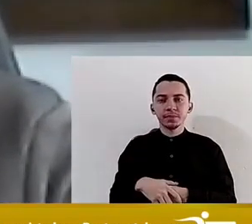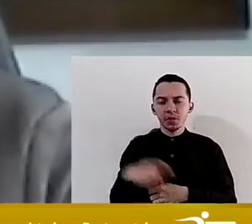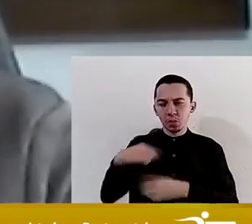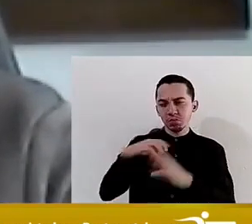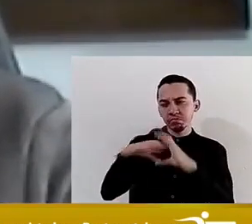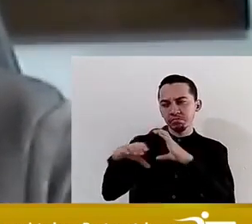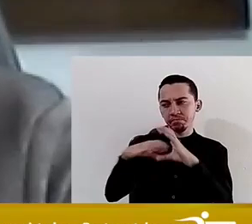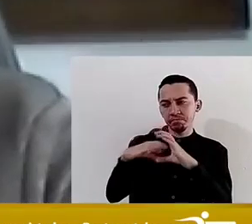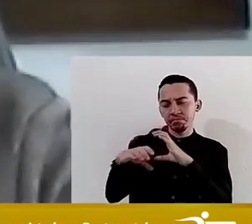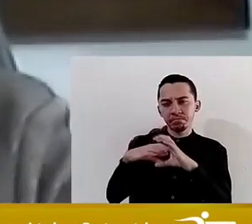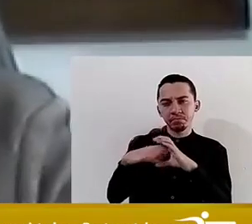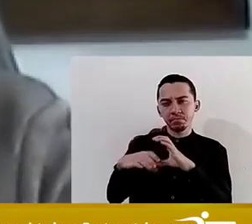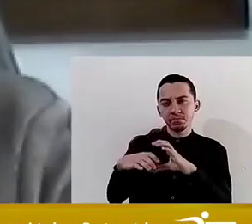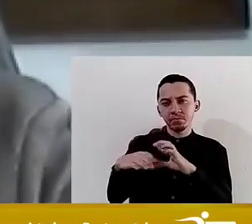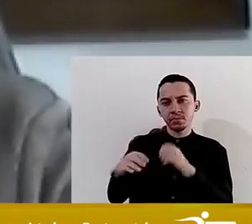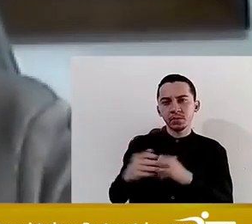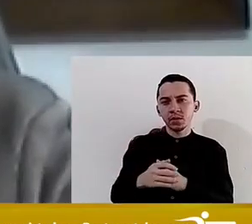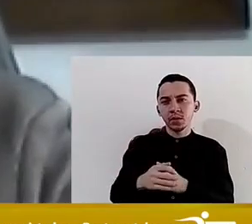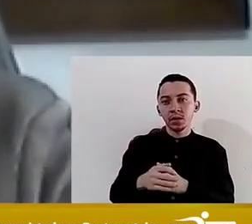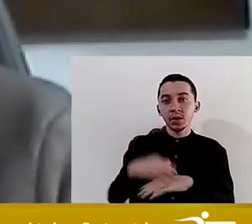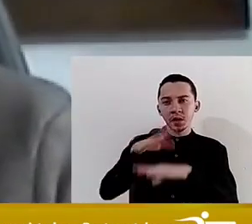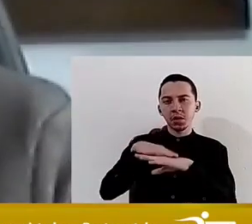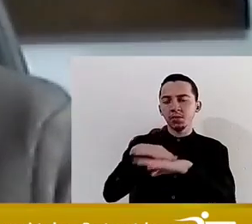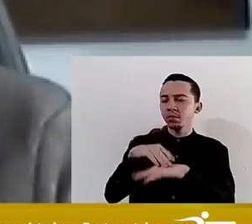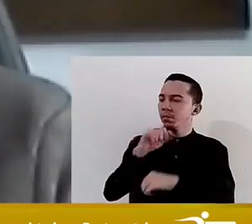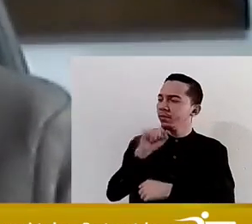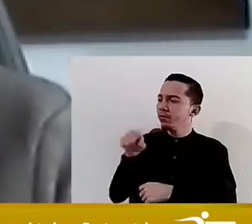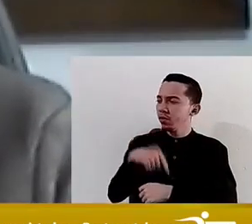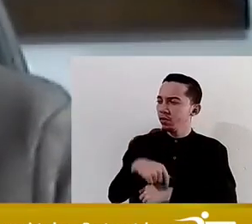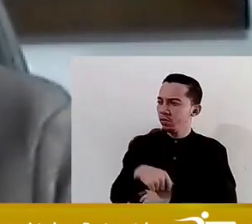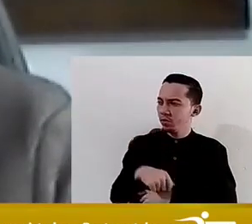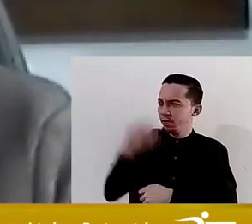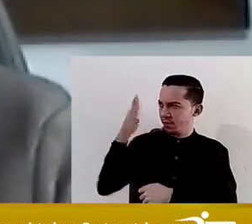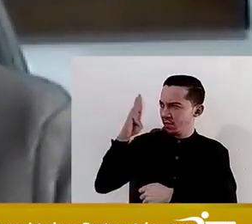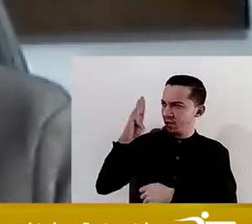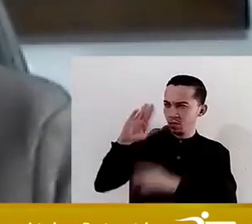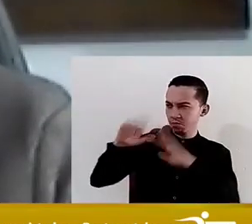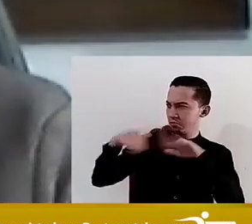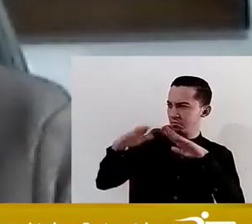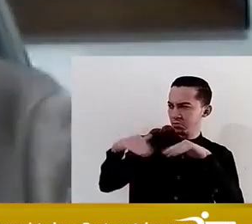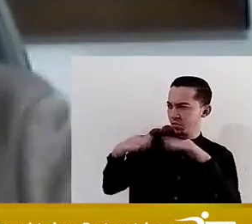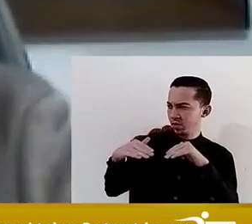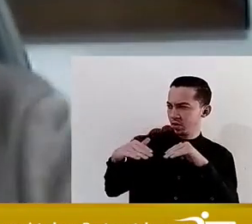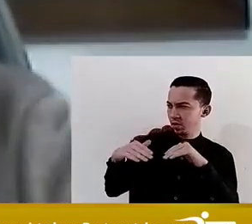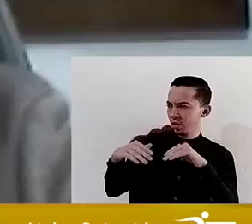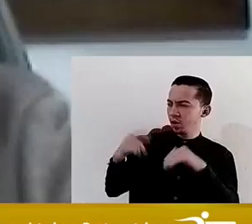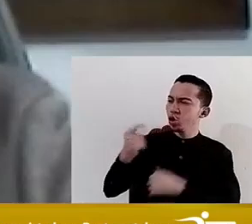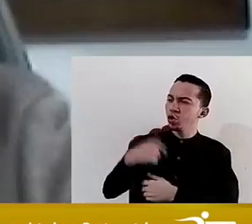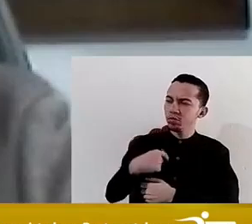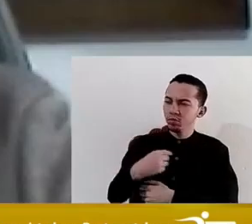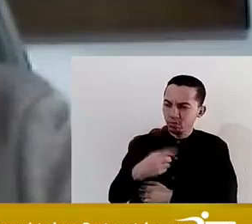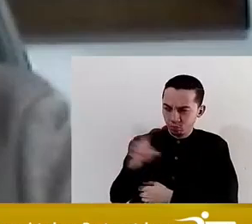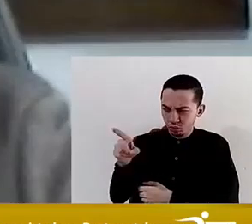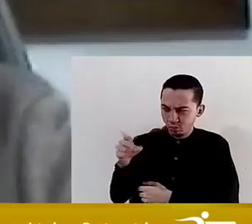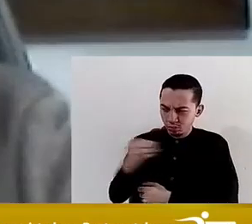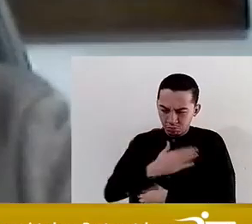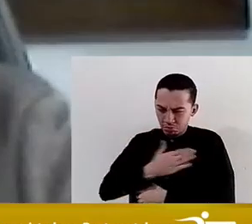Y él le dijo, si Dios no existe, ¿tú permitirías que yo ore por ti? No te va a pasar nada.